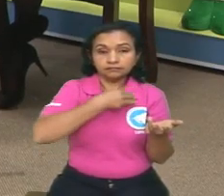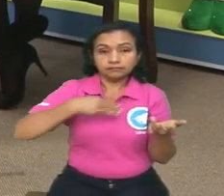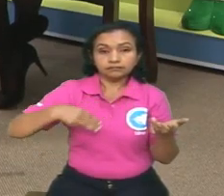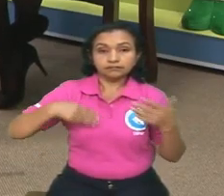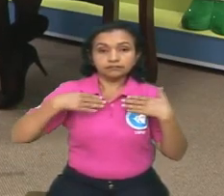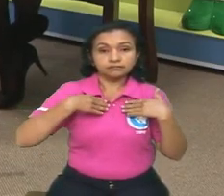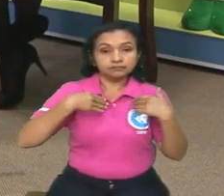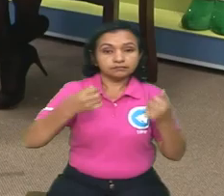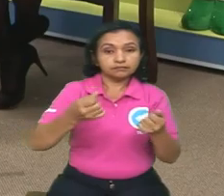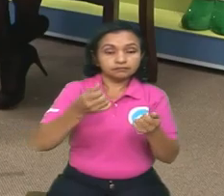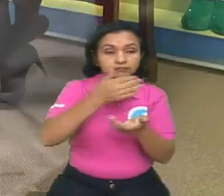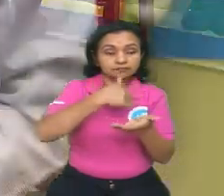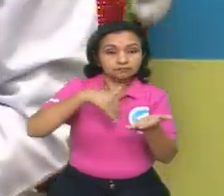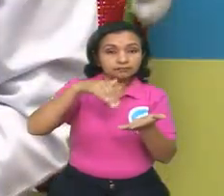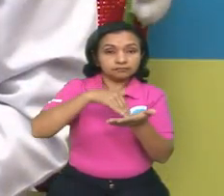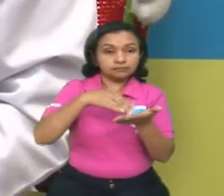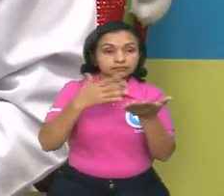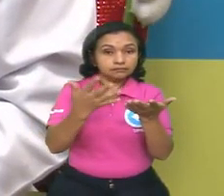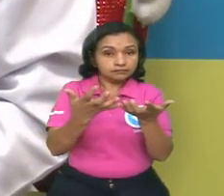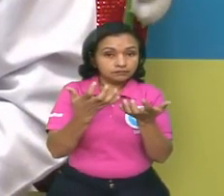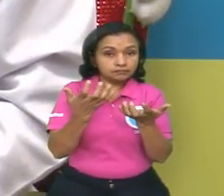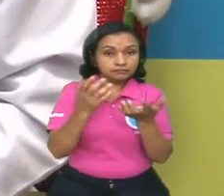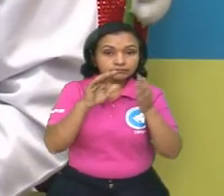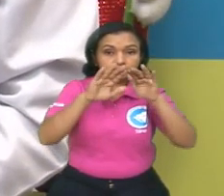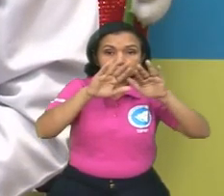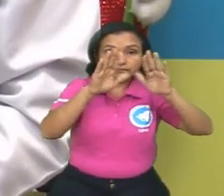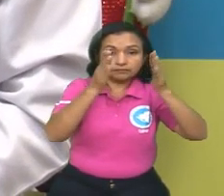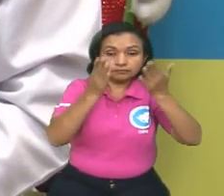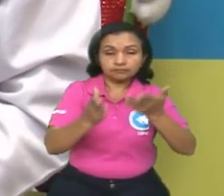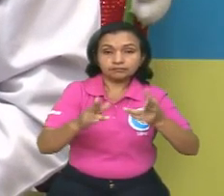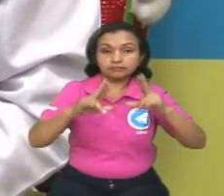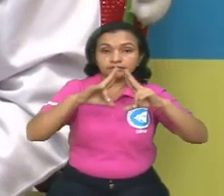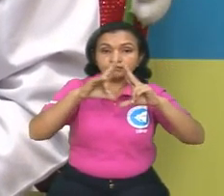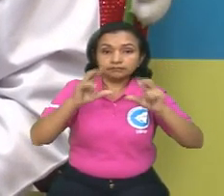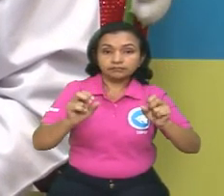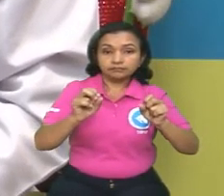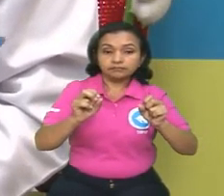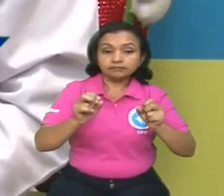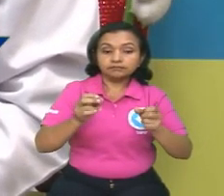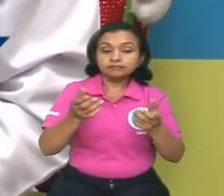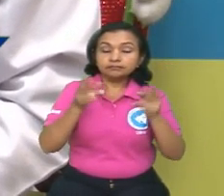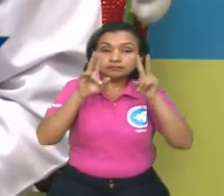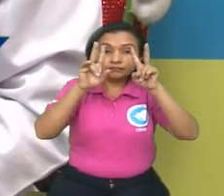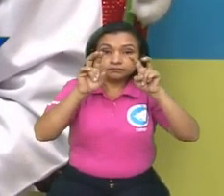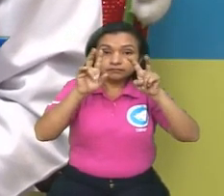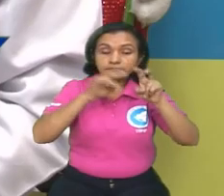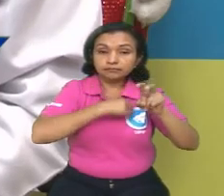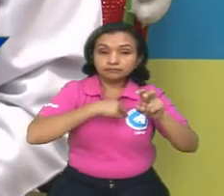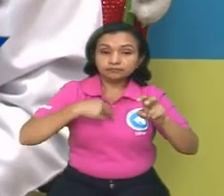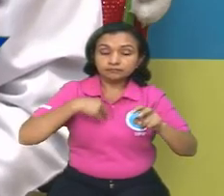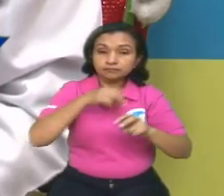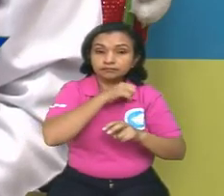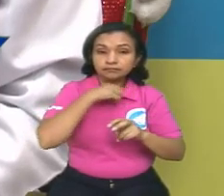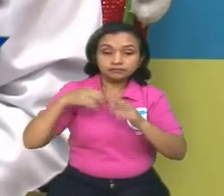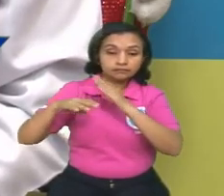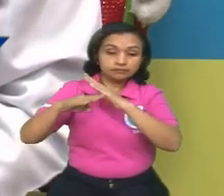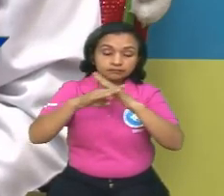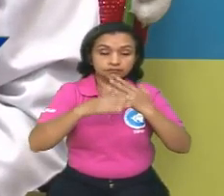se encuentra interesado en la mujer nicaragüense en abordar y realizar la prevención del